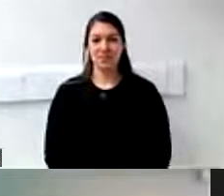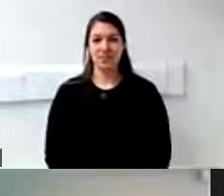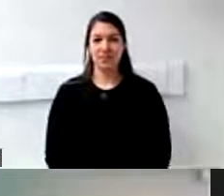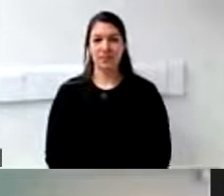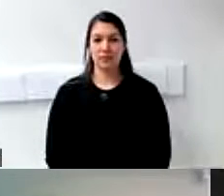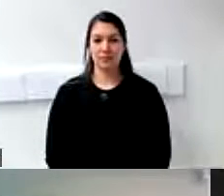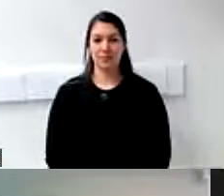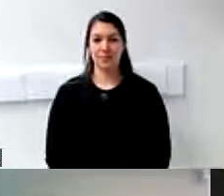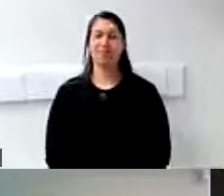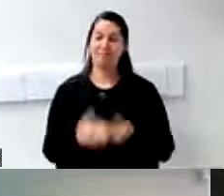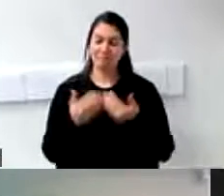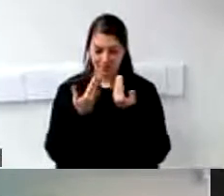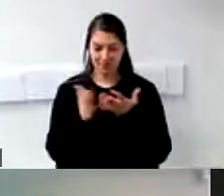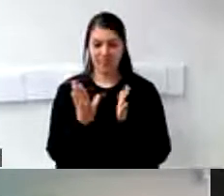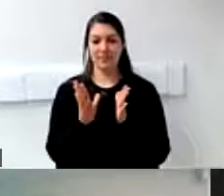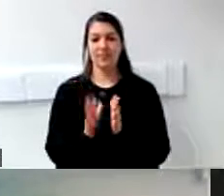exactamente. Adelante.